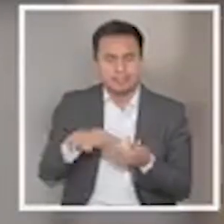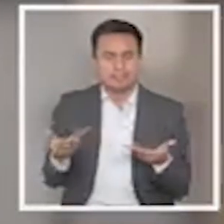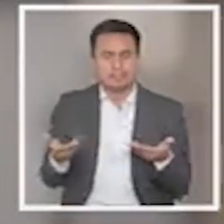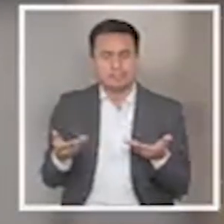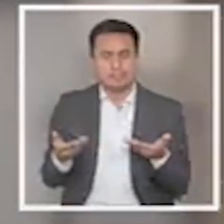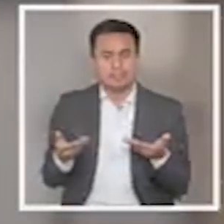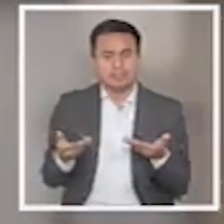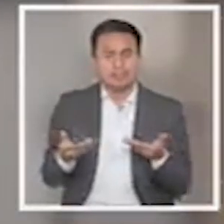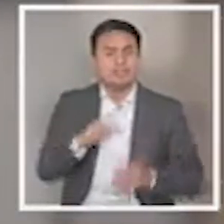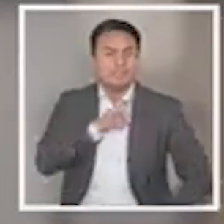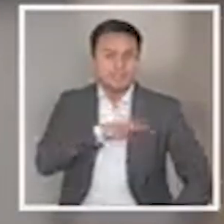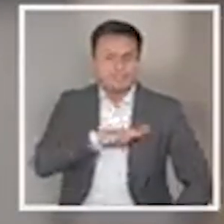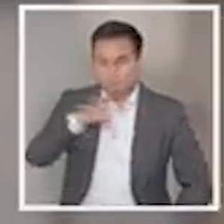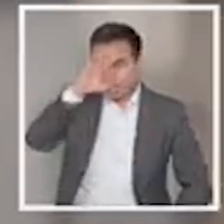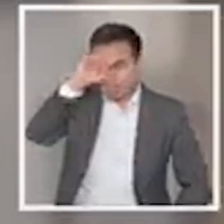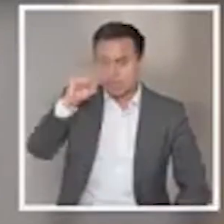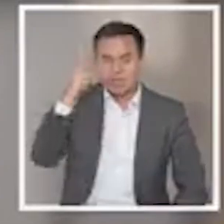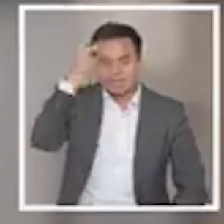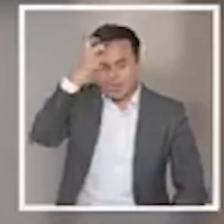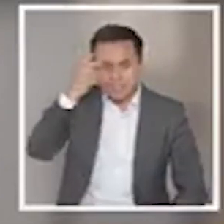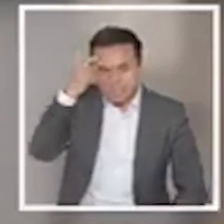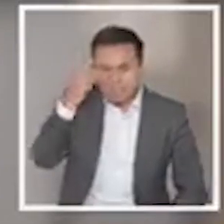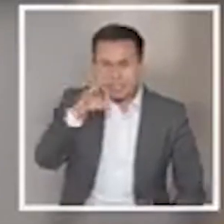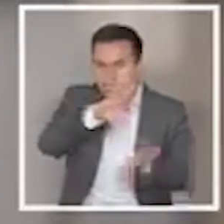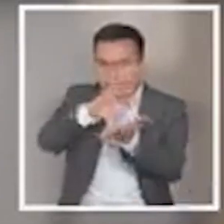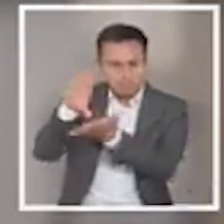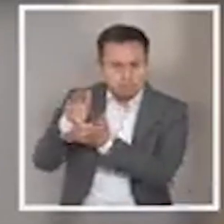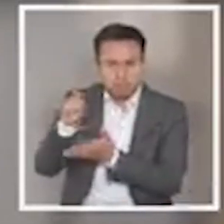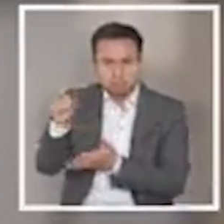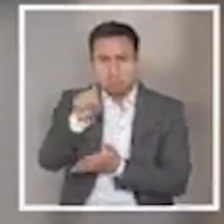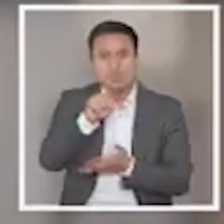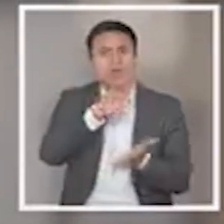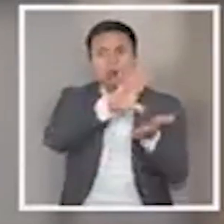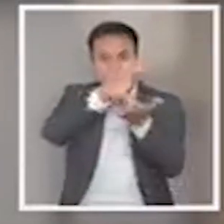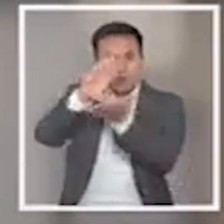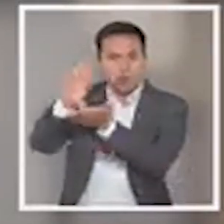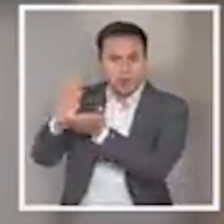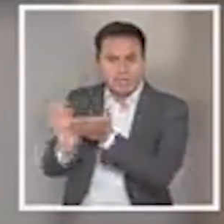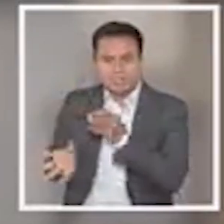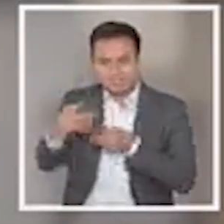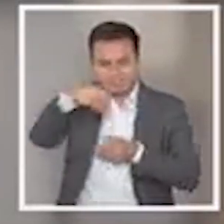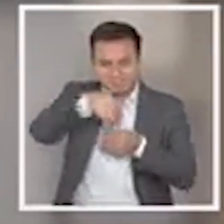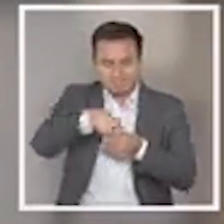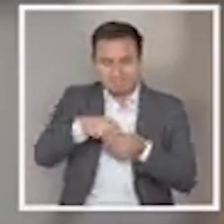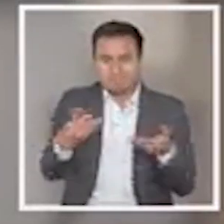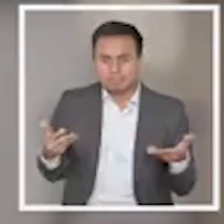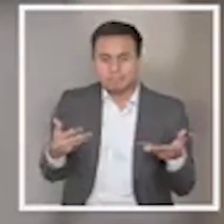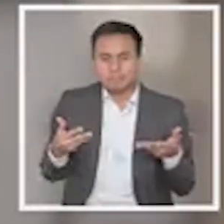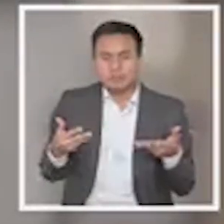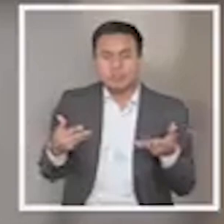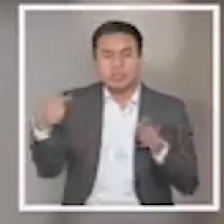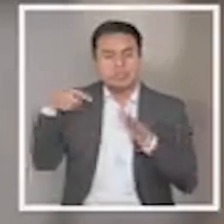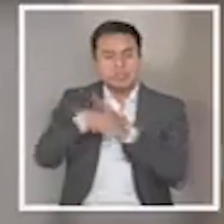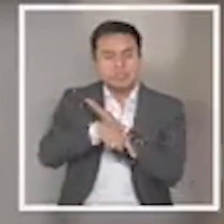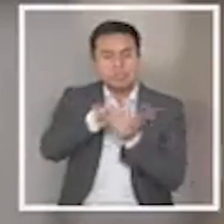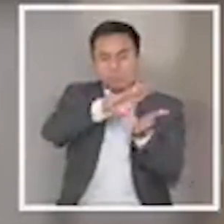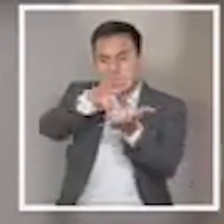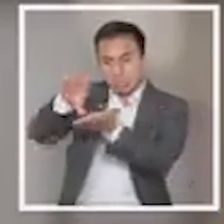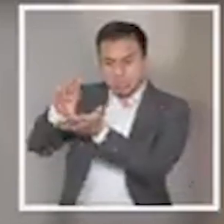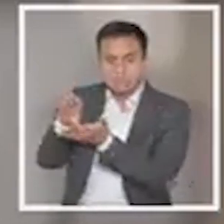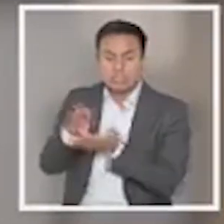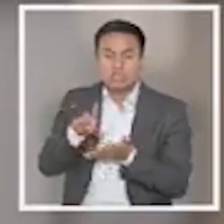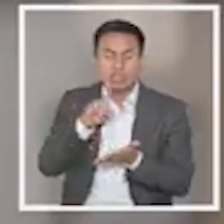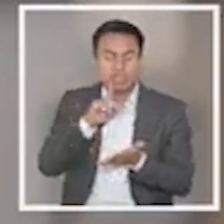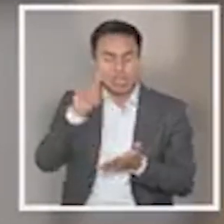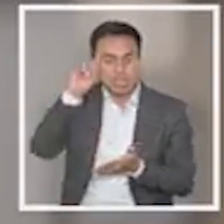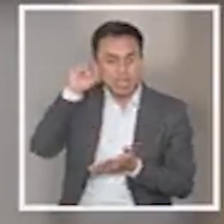que chilenas, argentinas, brasileras, de otros países que trascienden las fronteras de los